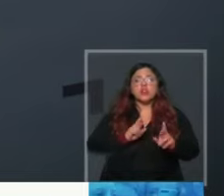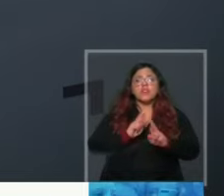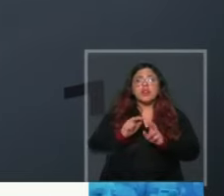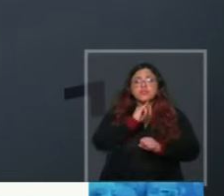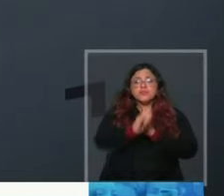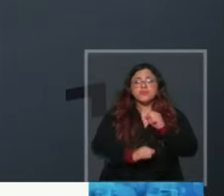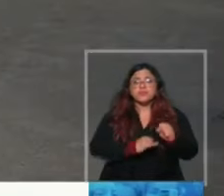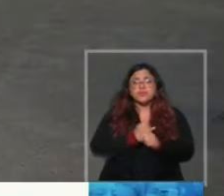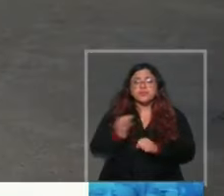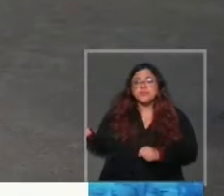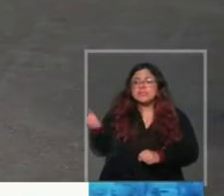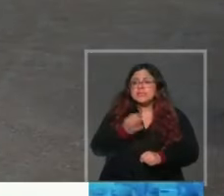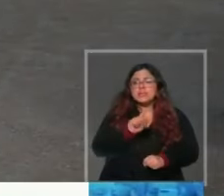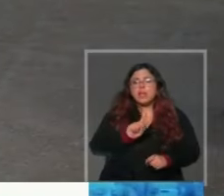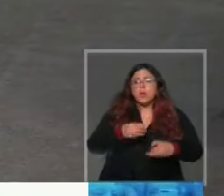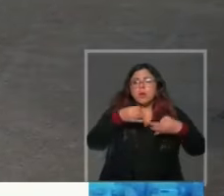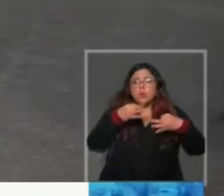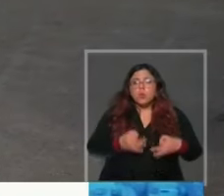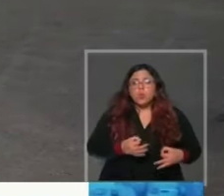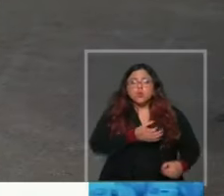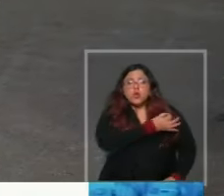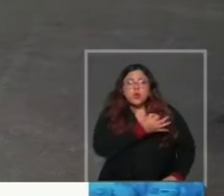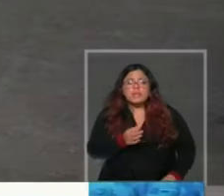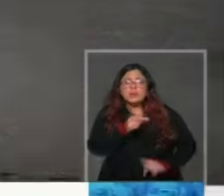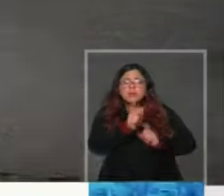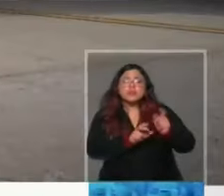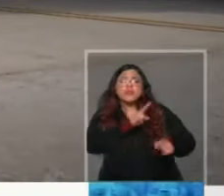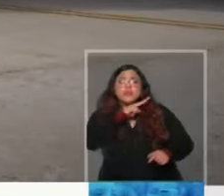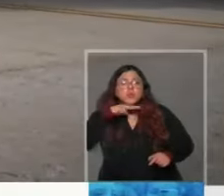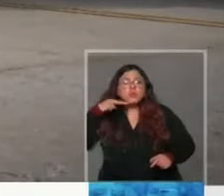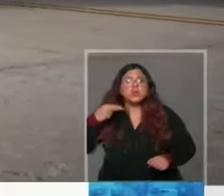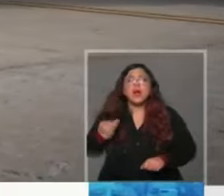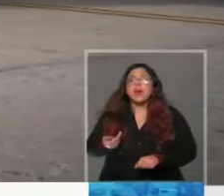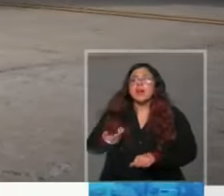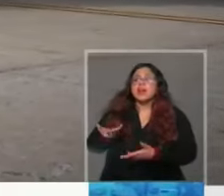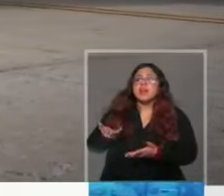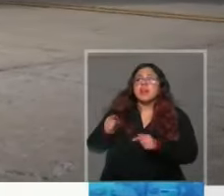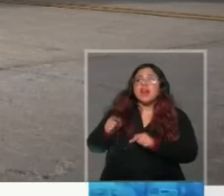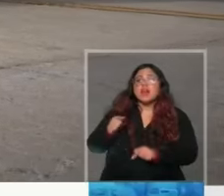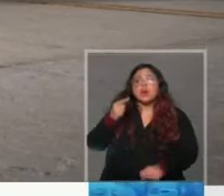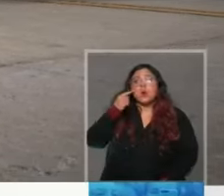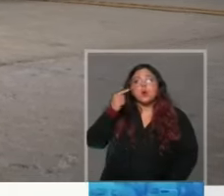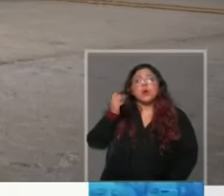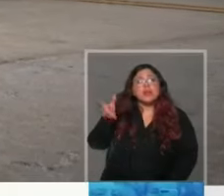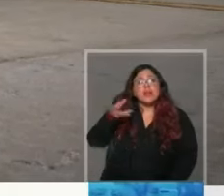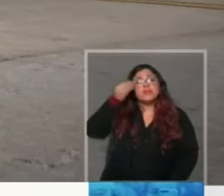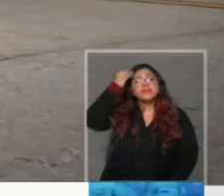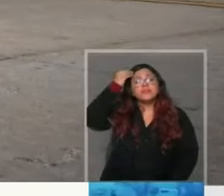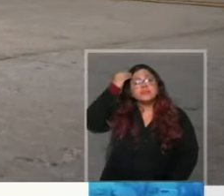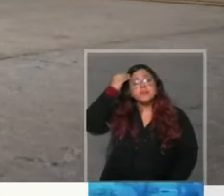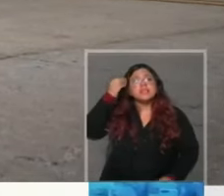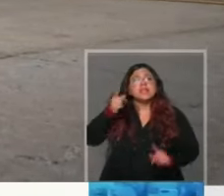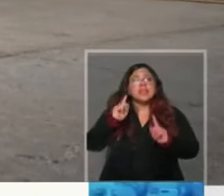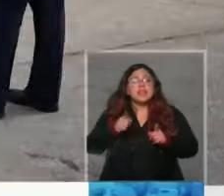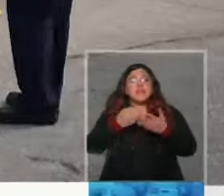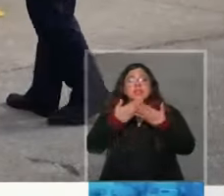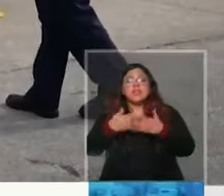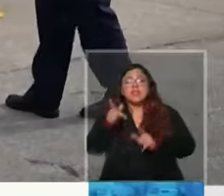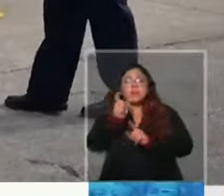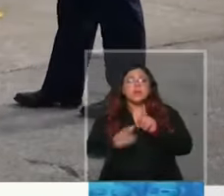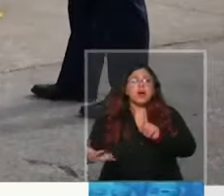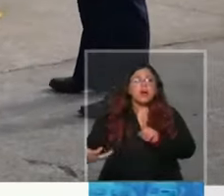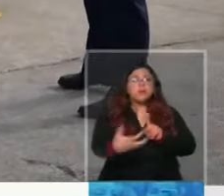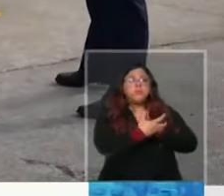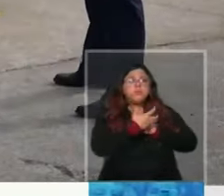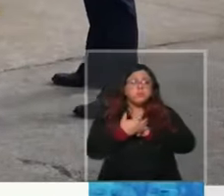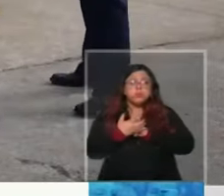declaraciones de la comunidad judía. Pidió recordar que el presidente Boric está insistiendo en la liberación de los rehenes también que están capturados